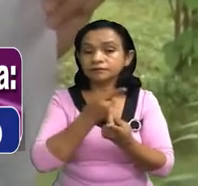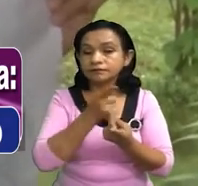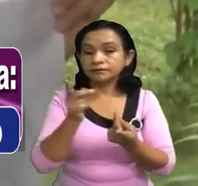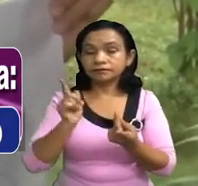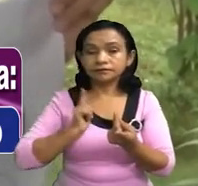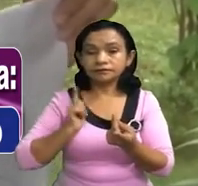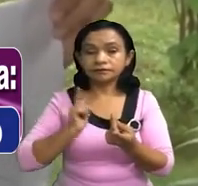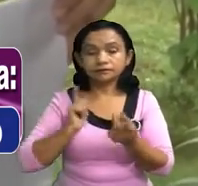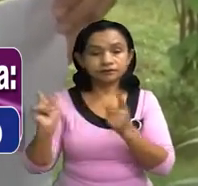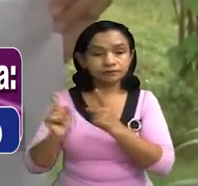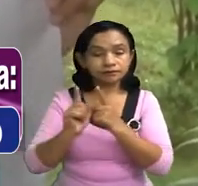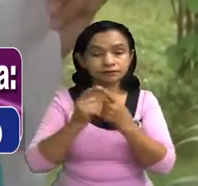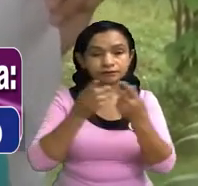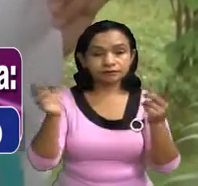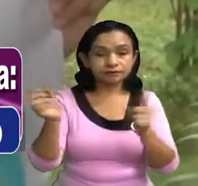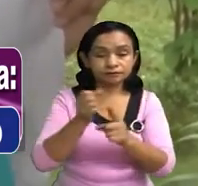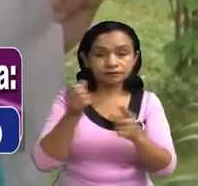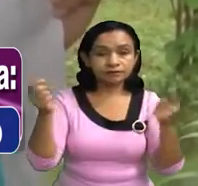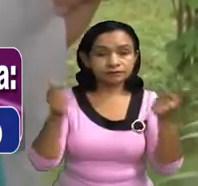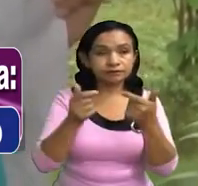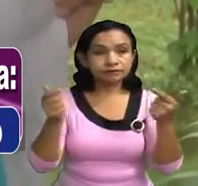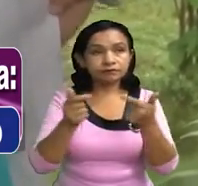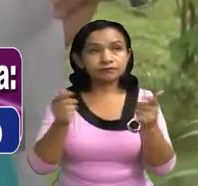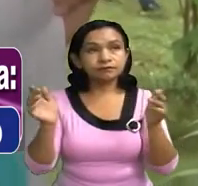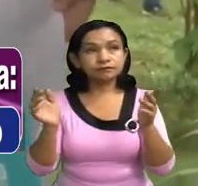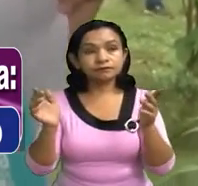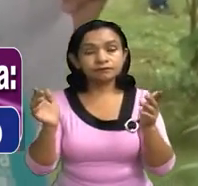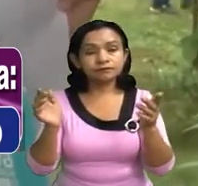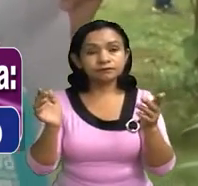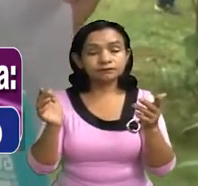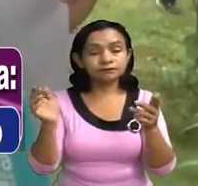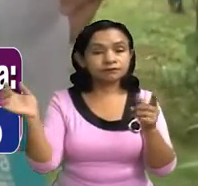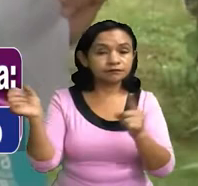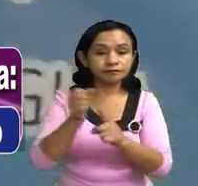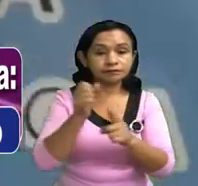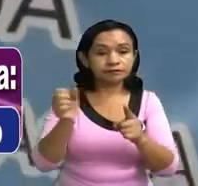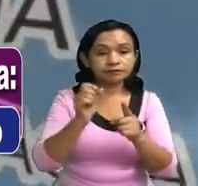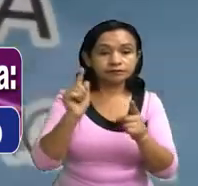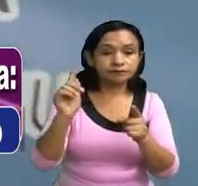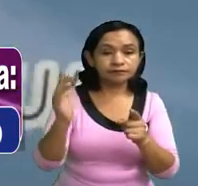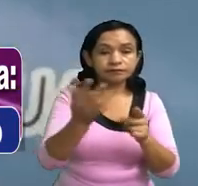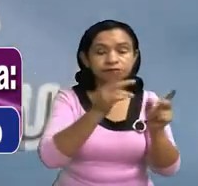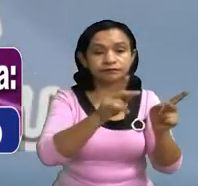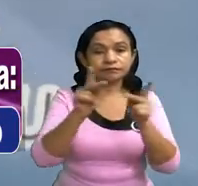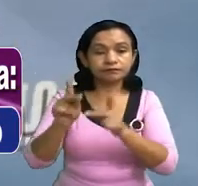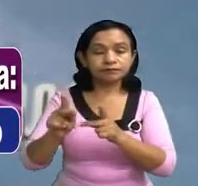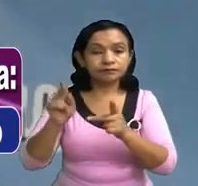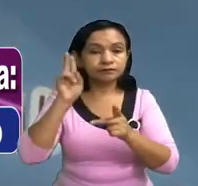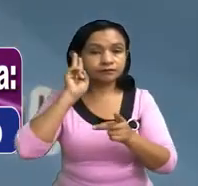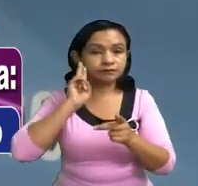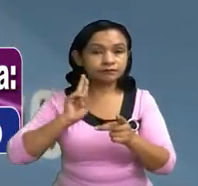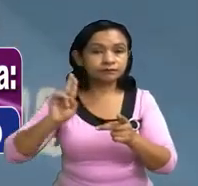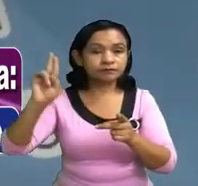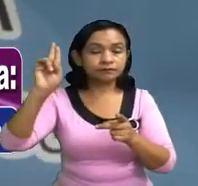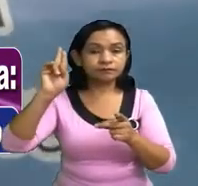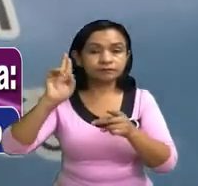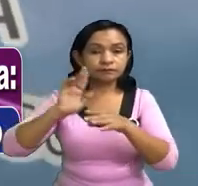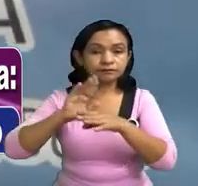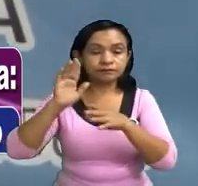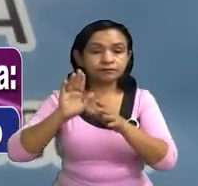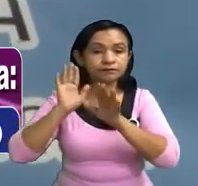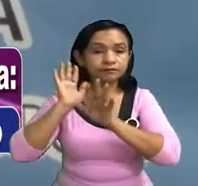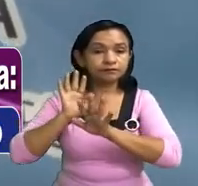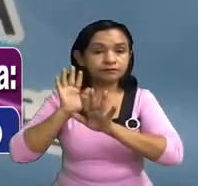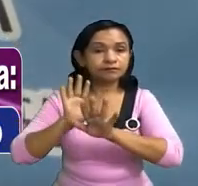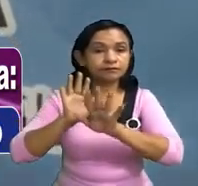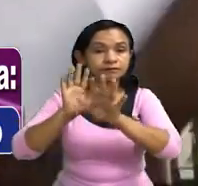tienen un mensaje de violencia, de guerra y de maltrato hacia nosotros, el pueblo. La comunidad universitaria anuncia